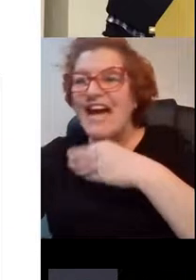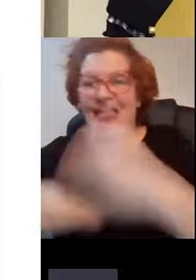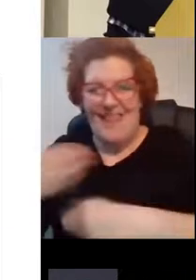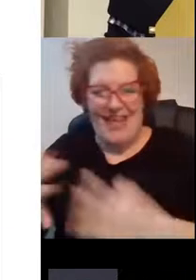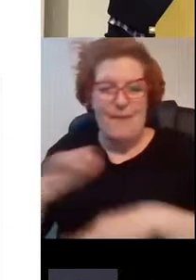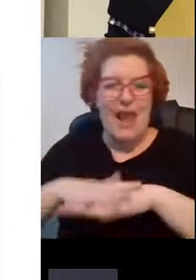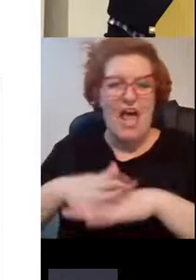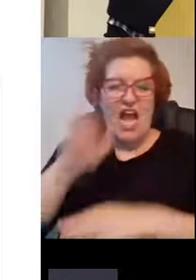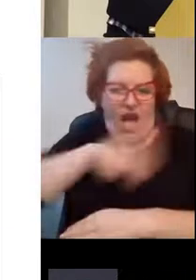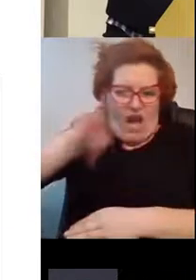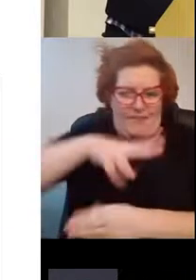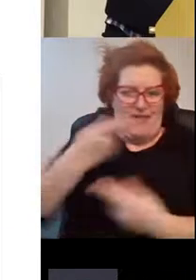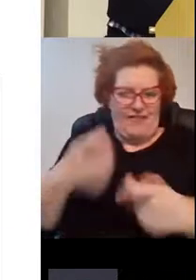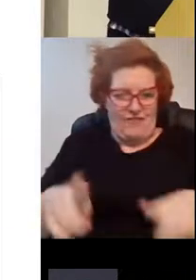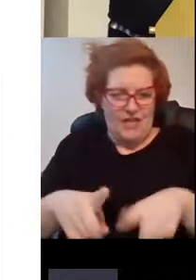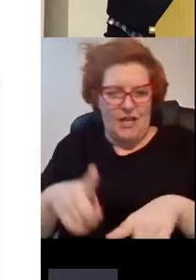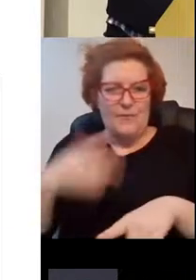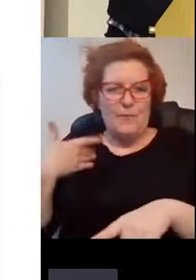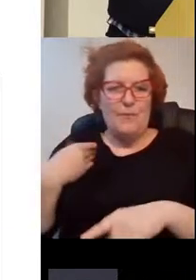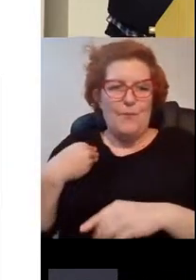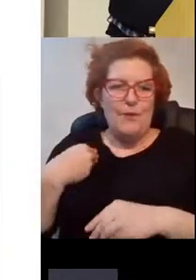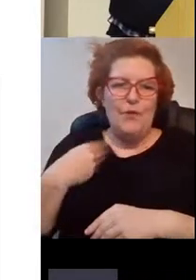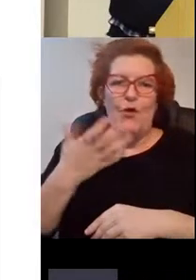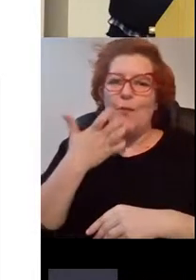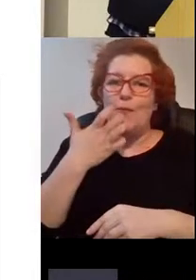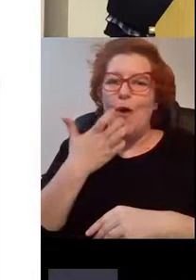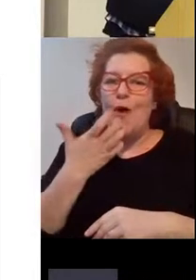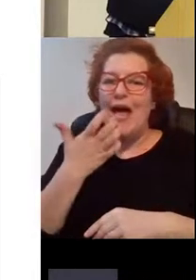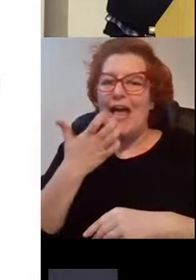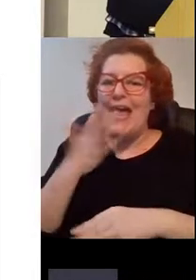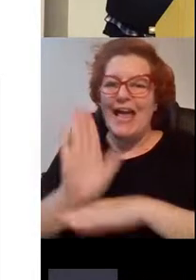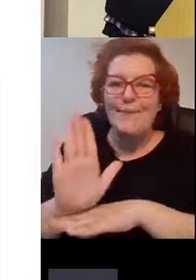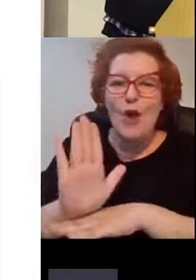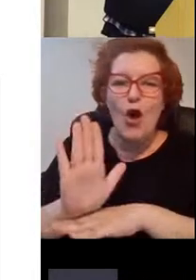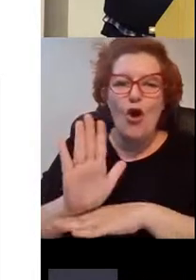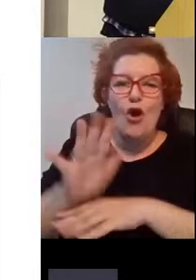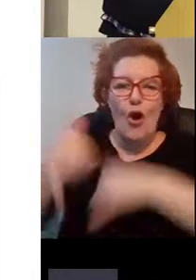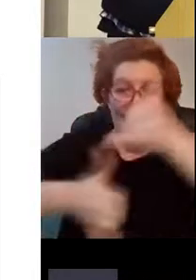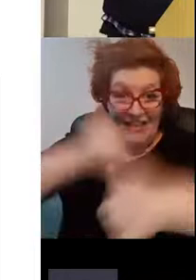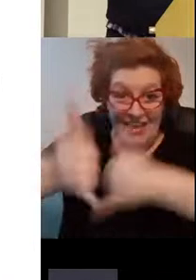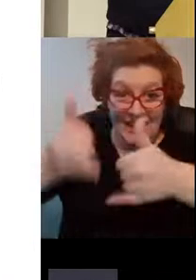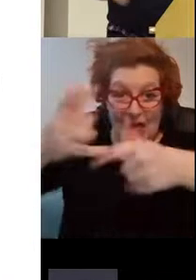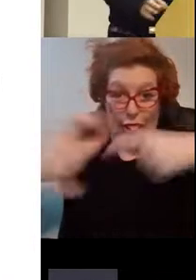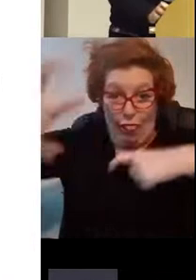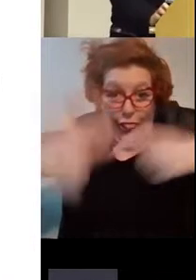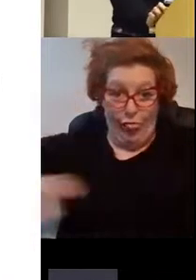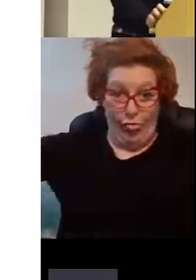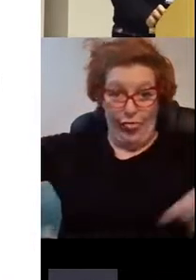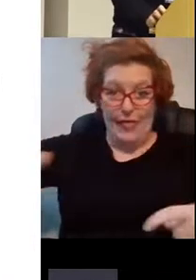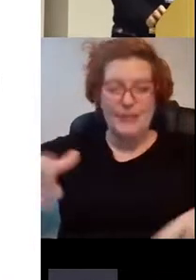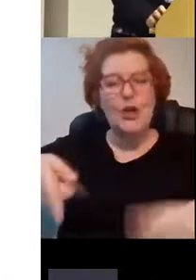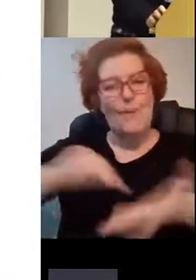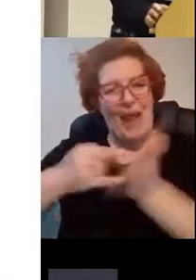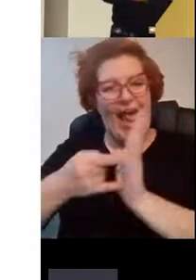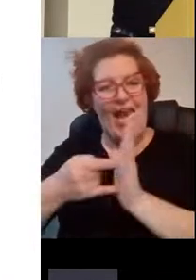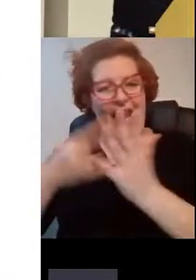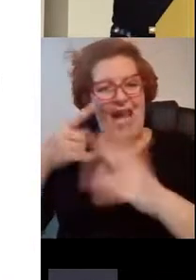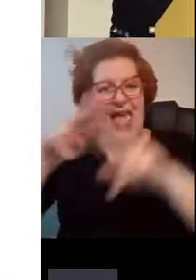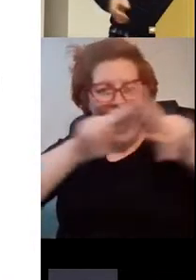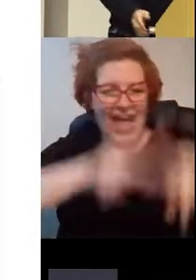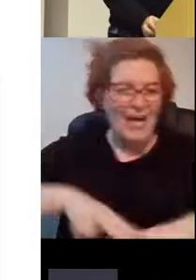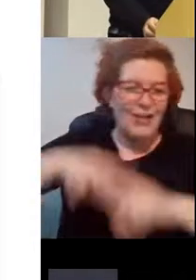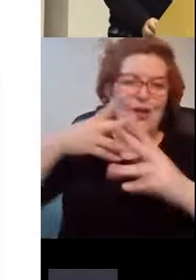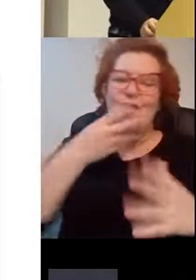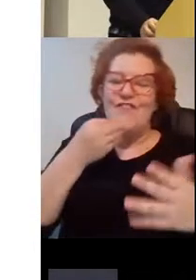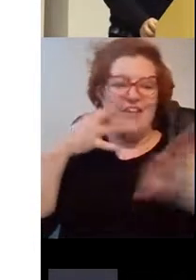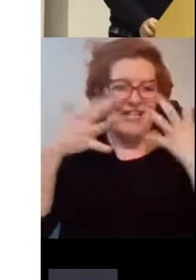con ejemplos de expresión gráfica es esa bicicleta desmontada, es su titulación entera desmontada, el plan de estudio de Bellas Artes desmontado, puedes